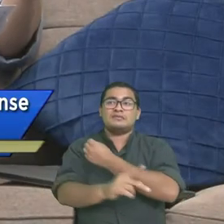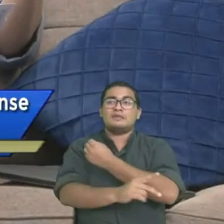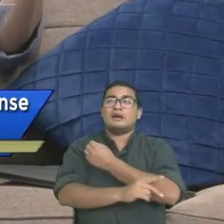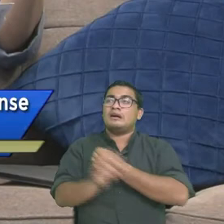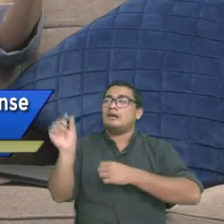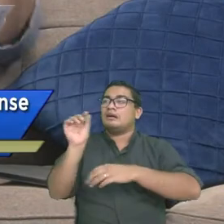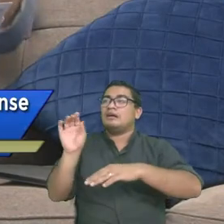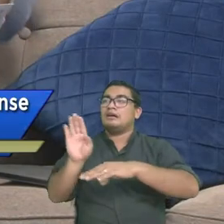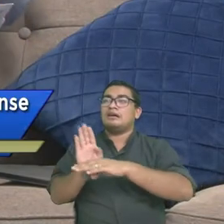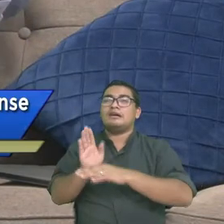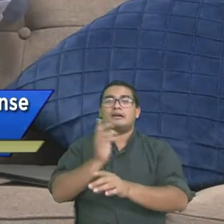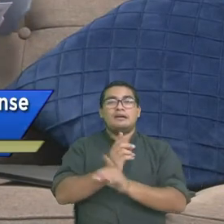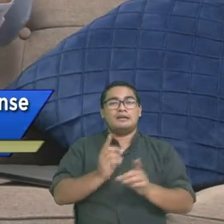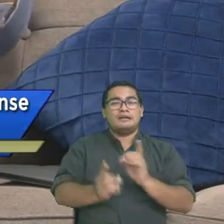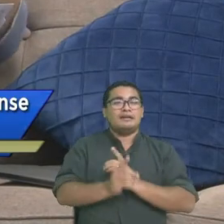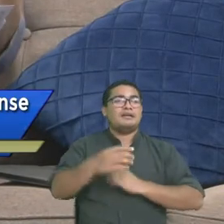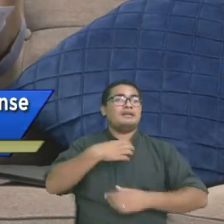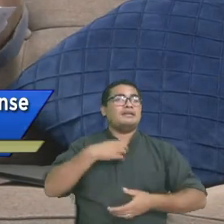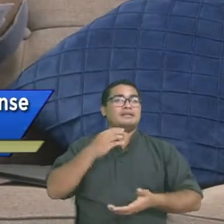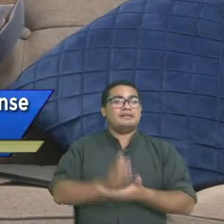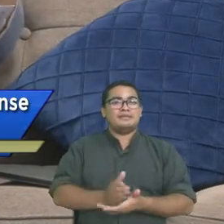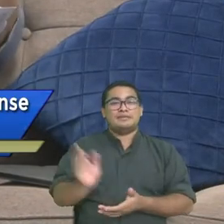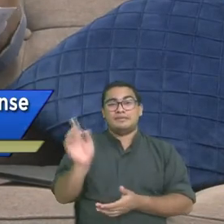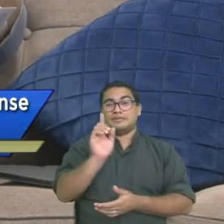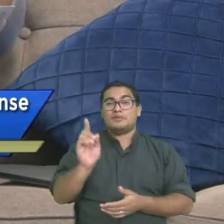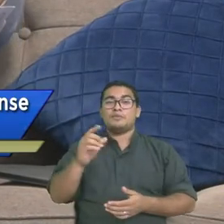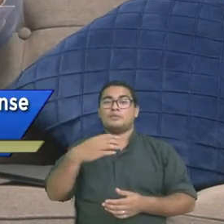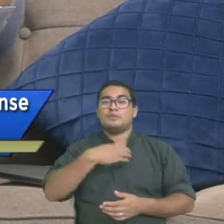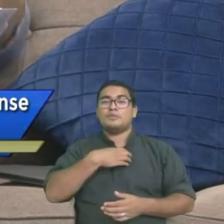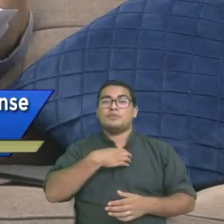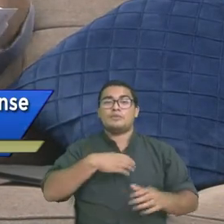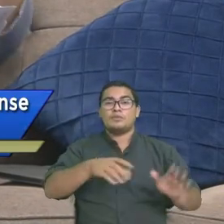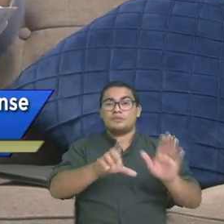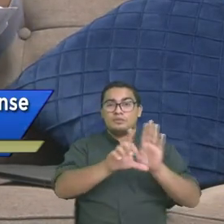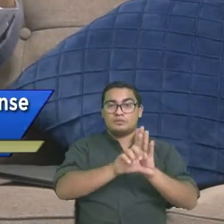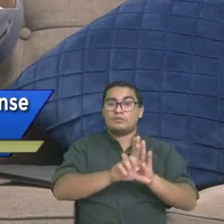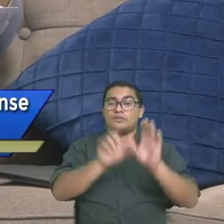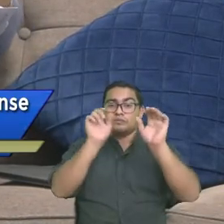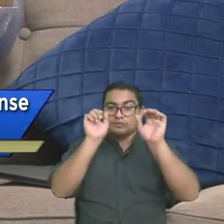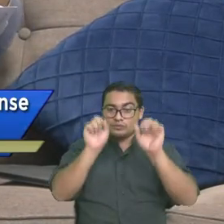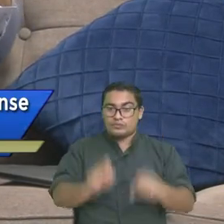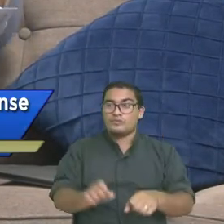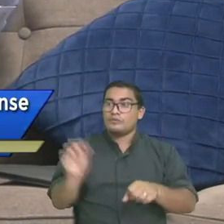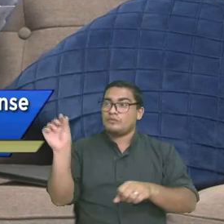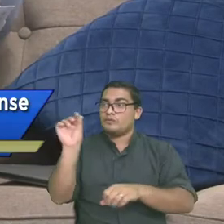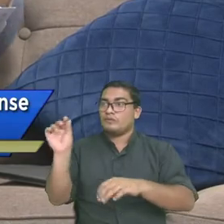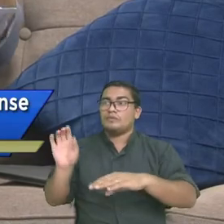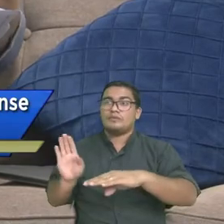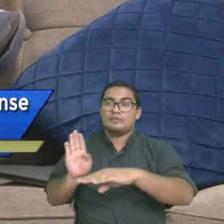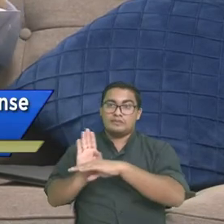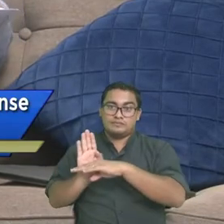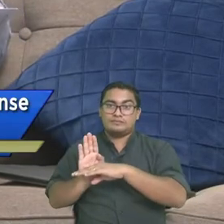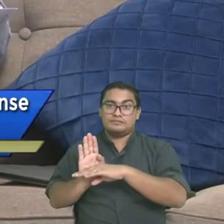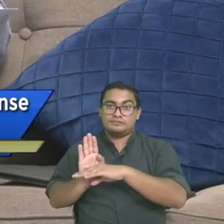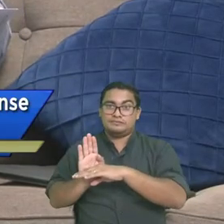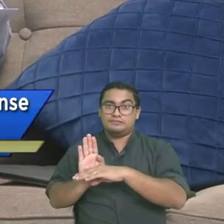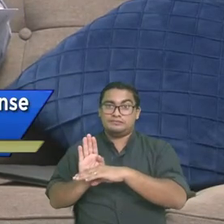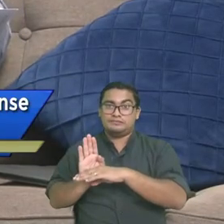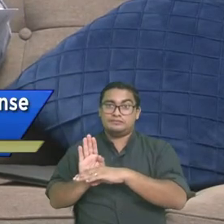la gana. Hay un procedimiento legal para que se pueda contraer legalmente una